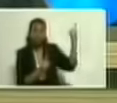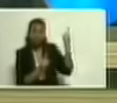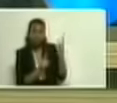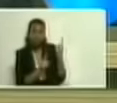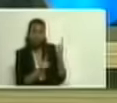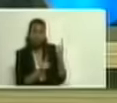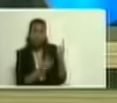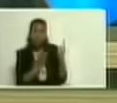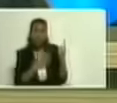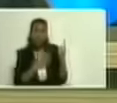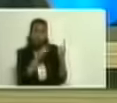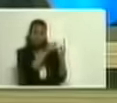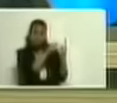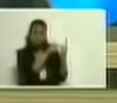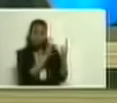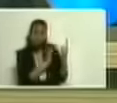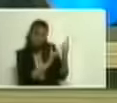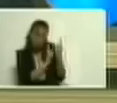if you